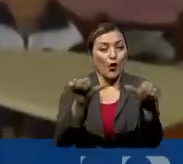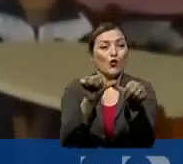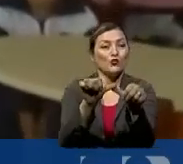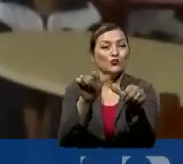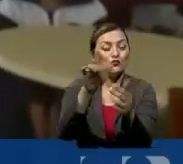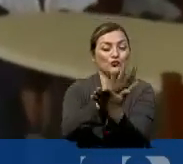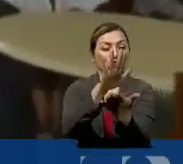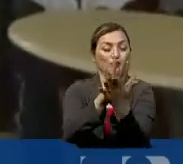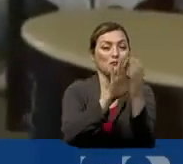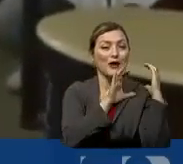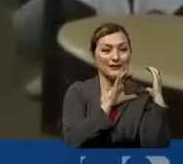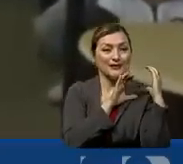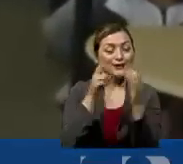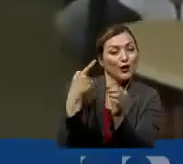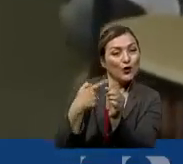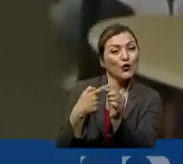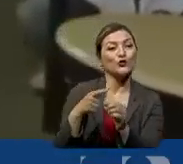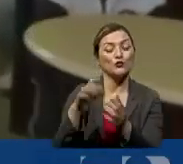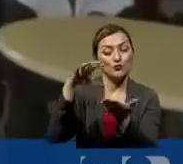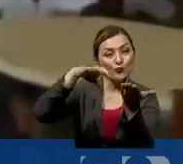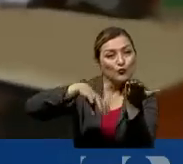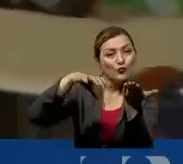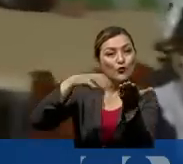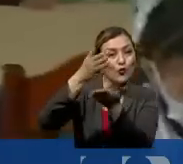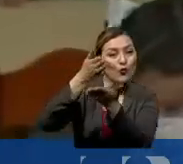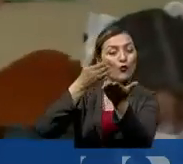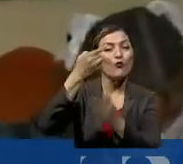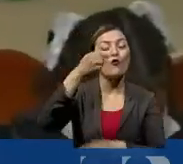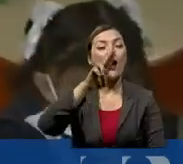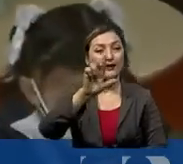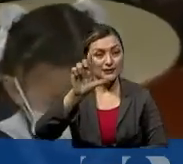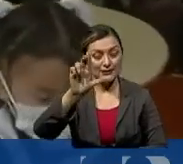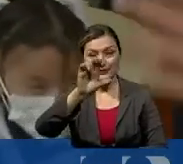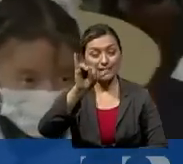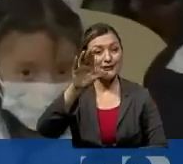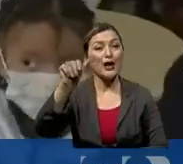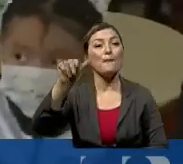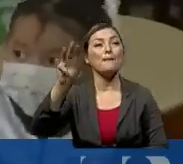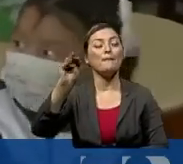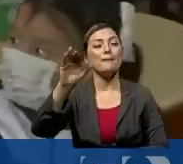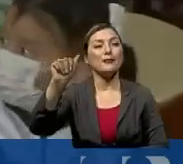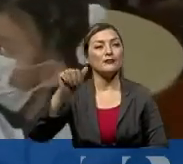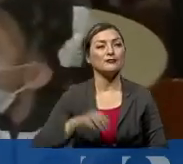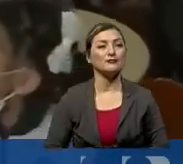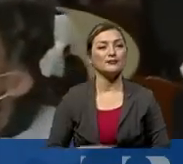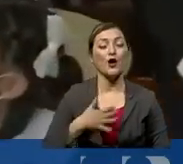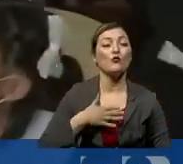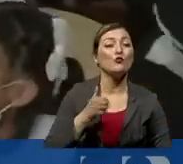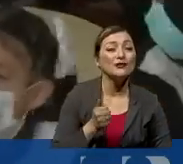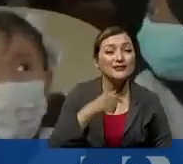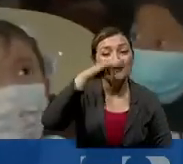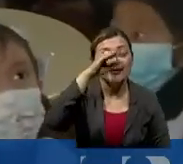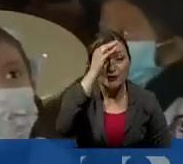la Unidad Educativa San Francisco de Quito, acá en la parroquia de Guayabamba. Los niños ya están listos. ¿Cómo están, niños? ¡Buenos días!